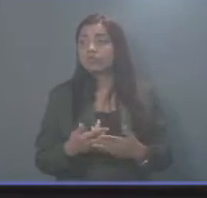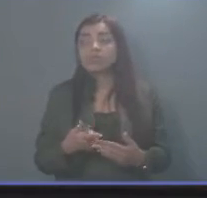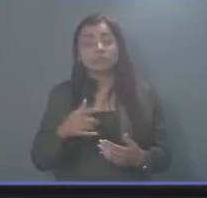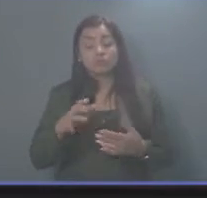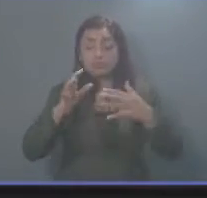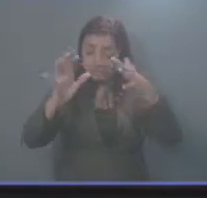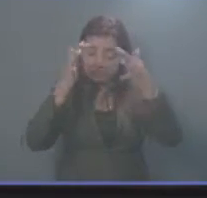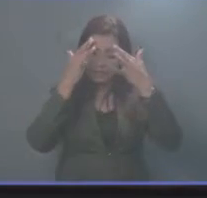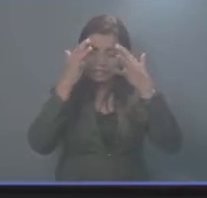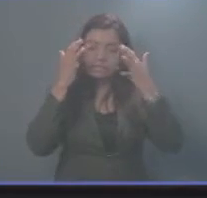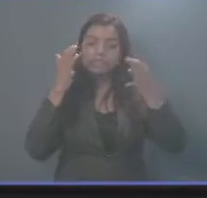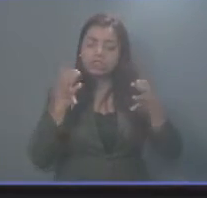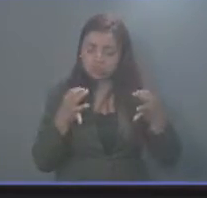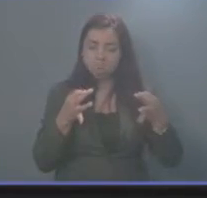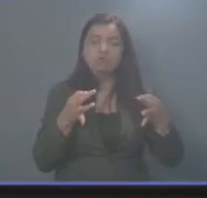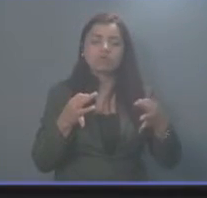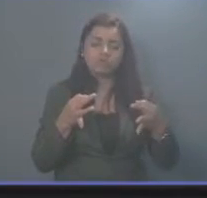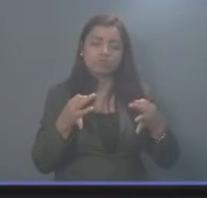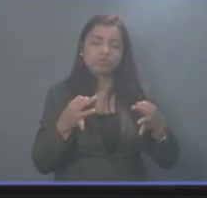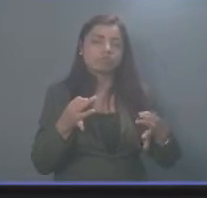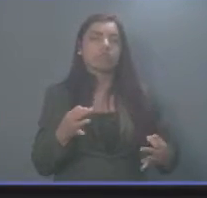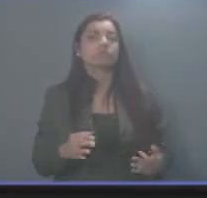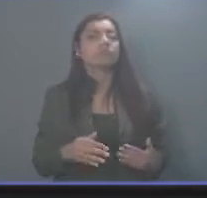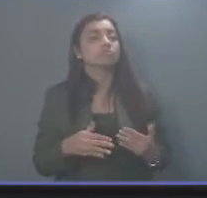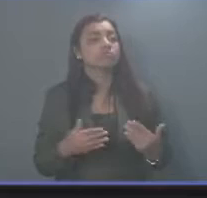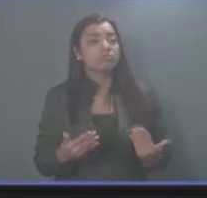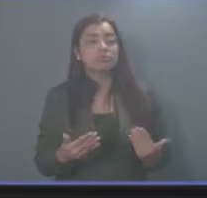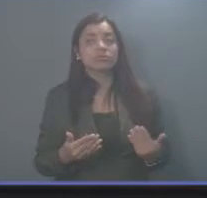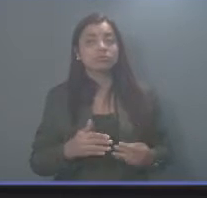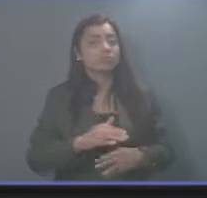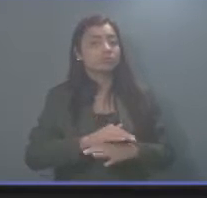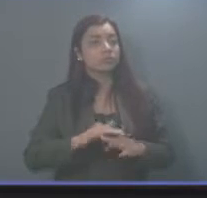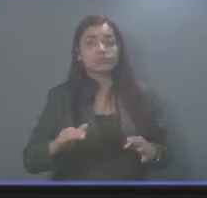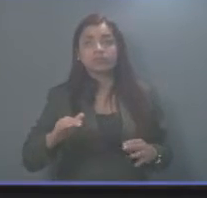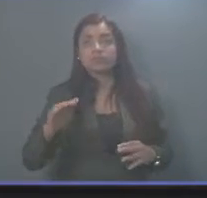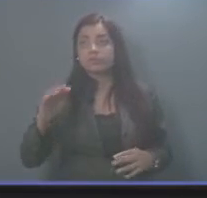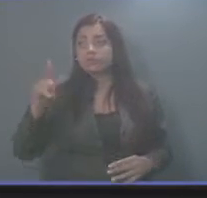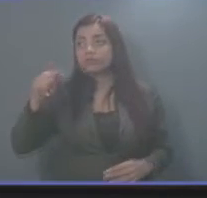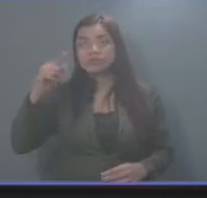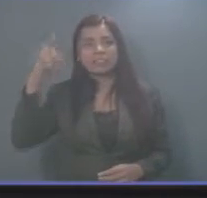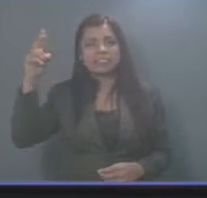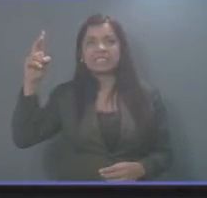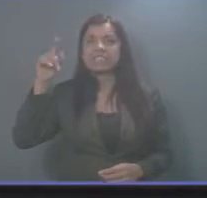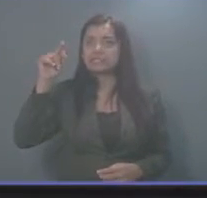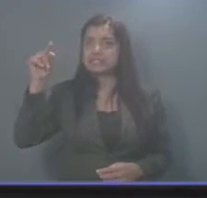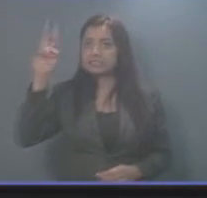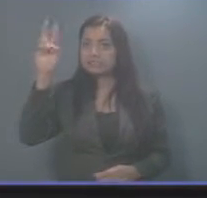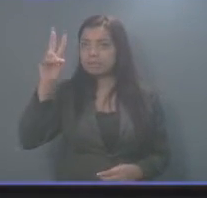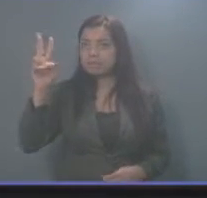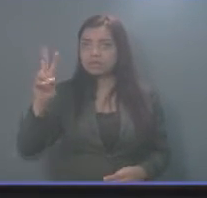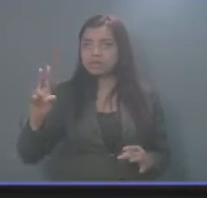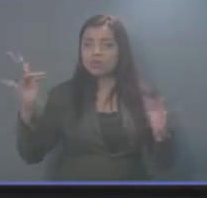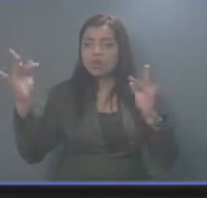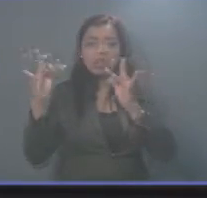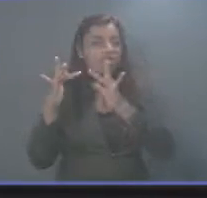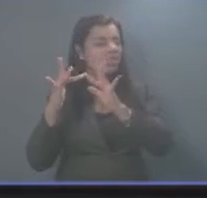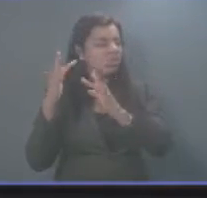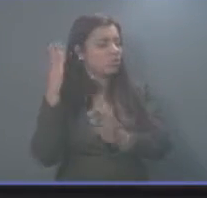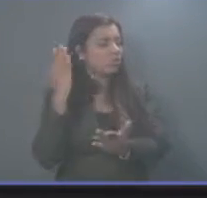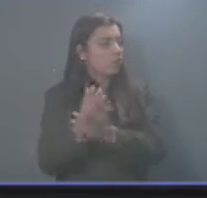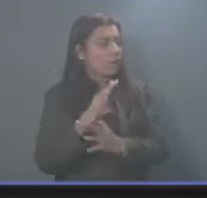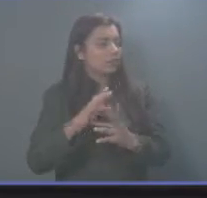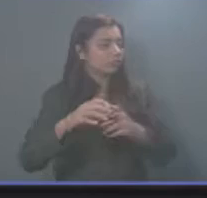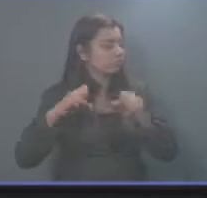y determinante decisión: romper relaciones con el régimen de Nicolás Maduro en